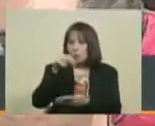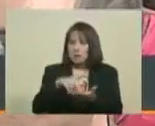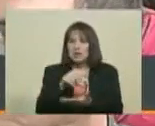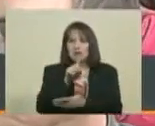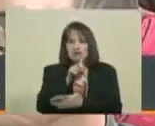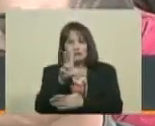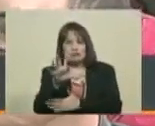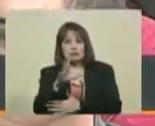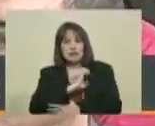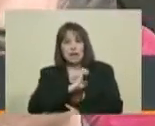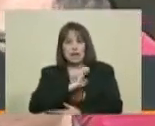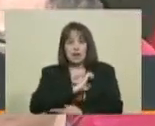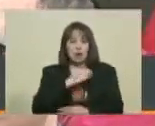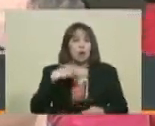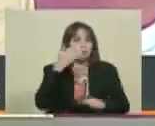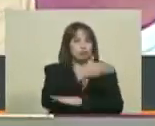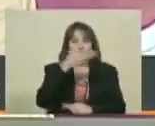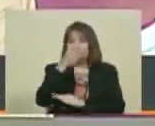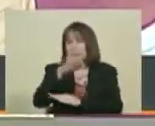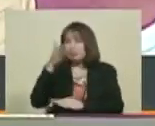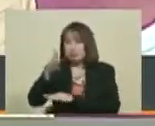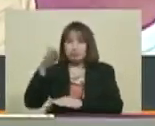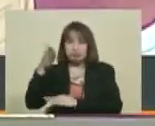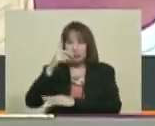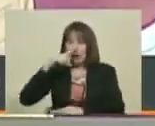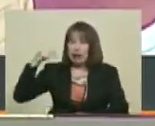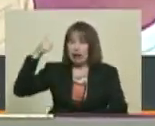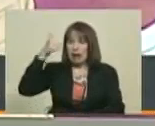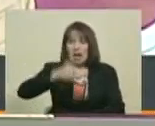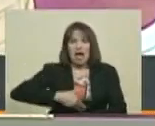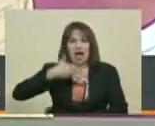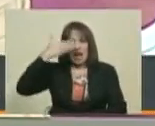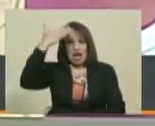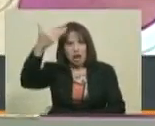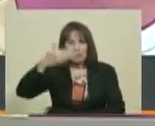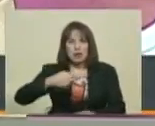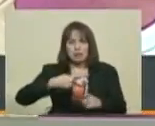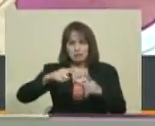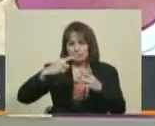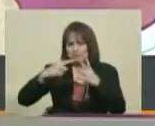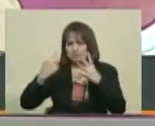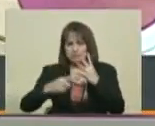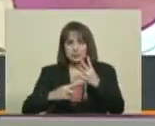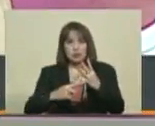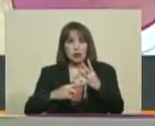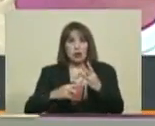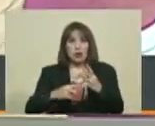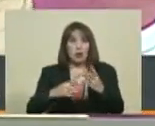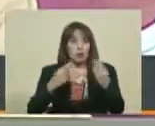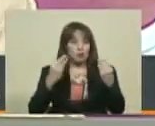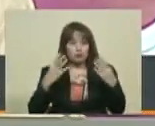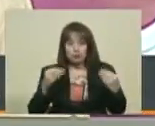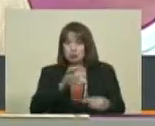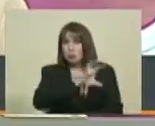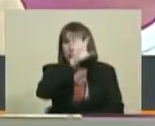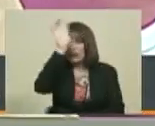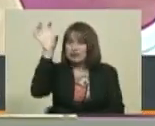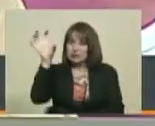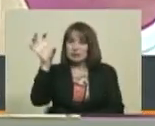2015. Fue una gira larga, donde fui a Arabia Saudita, a Qatar, Argelia, Moscú,